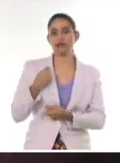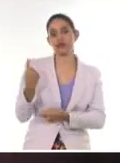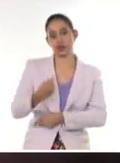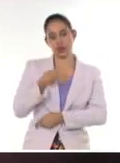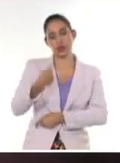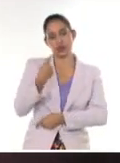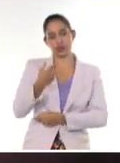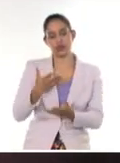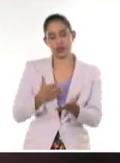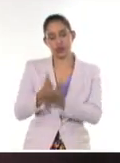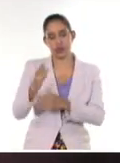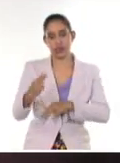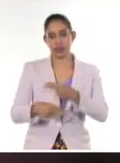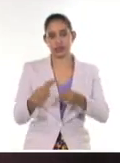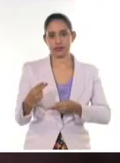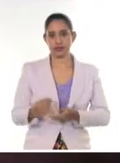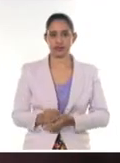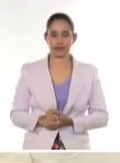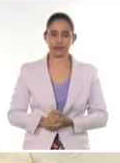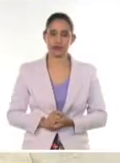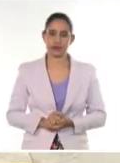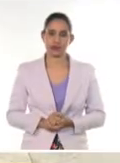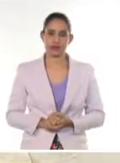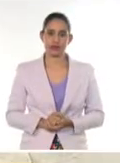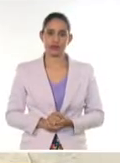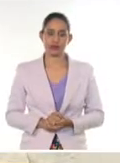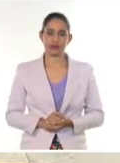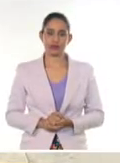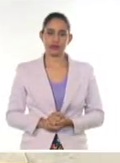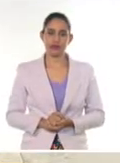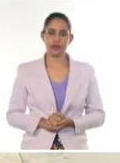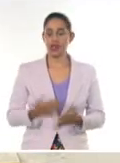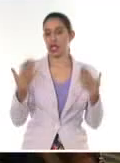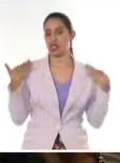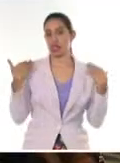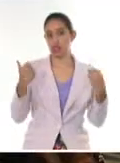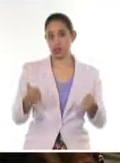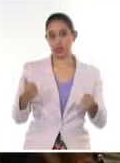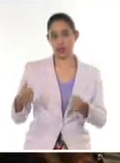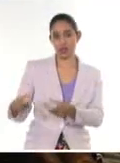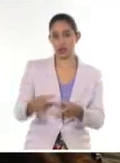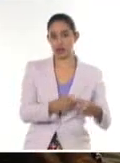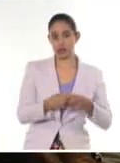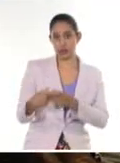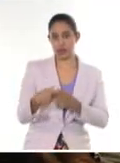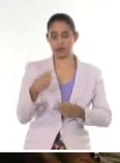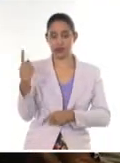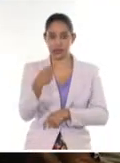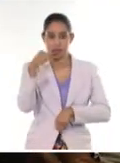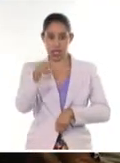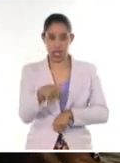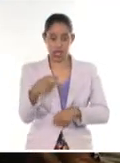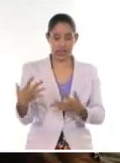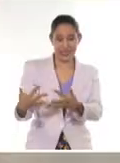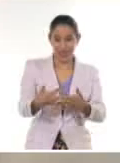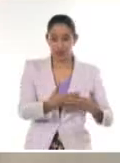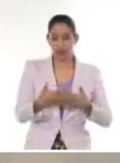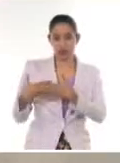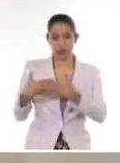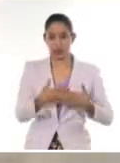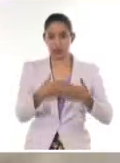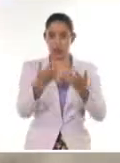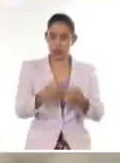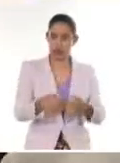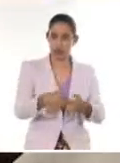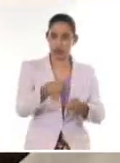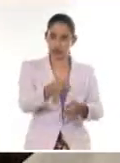a seguirlo realizando. Los directivos de la Asociación Nacional de Departamentos de Agricultura de Estados Unidos expresaron confianza